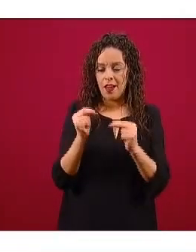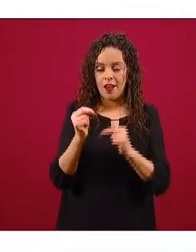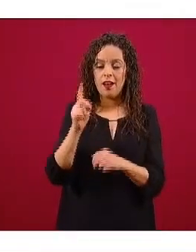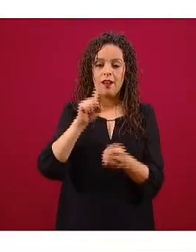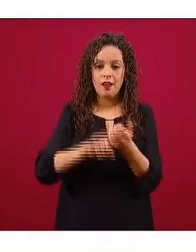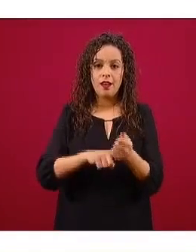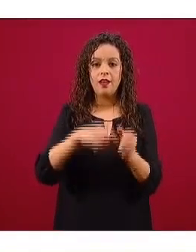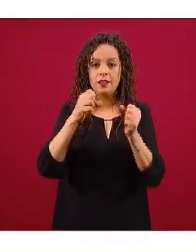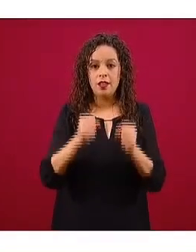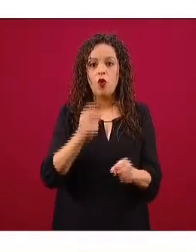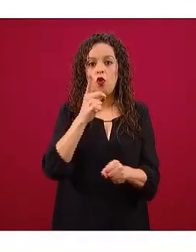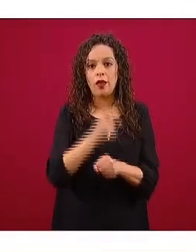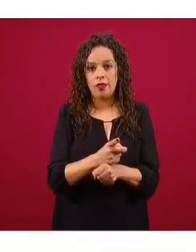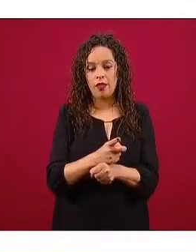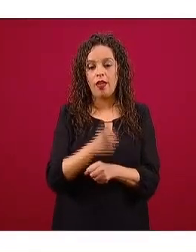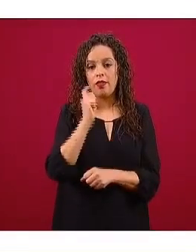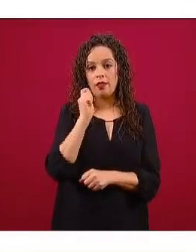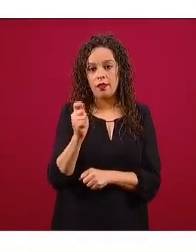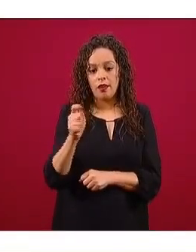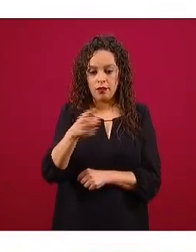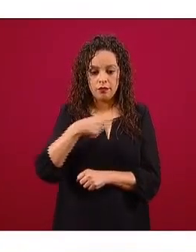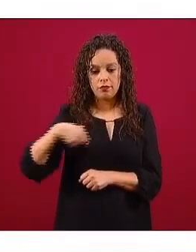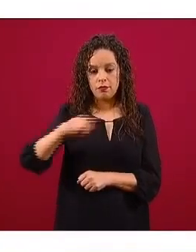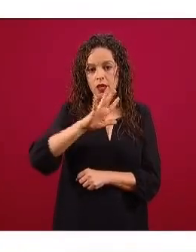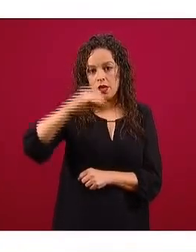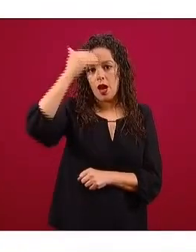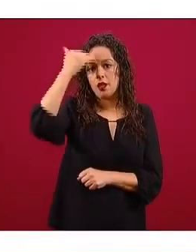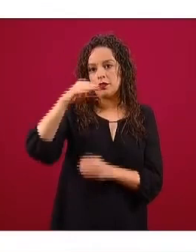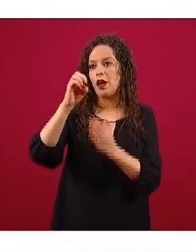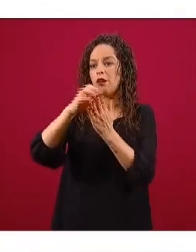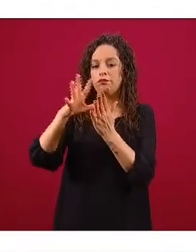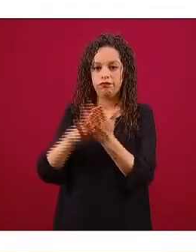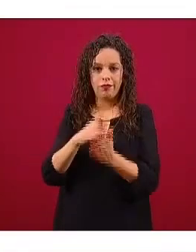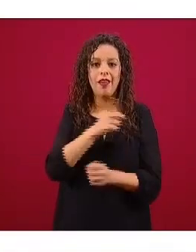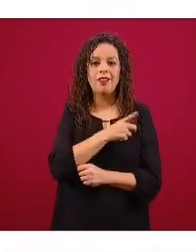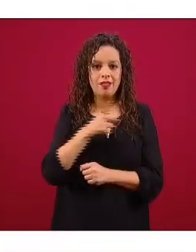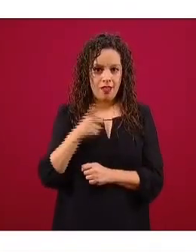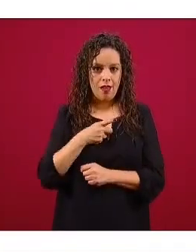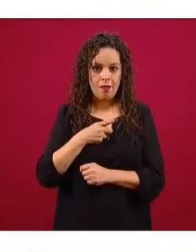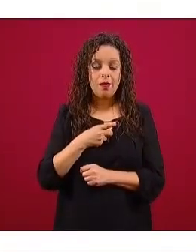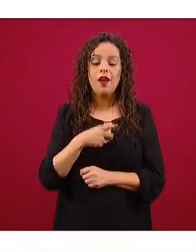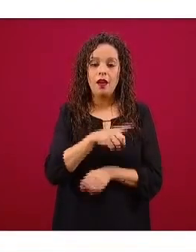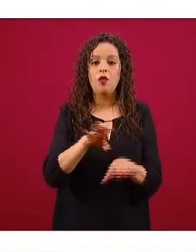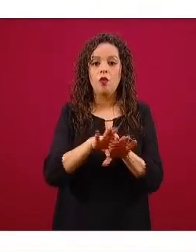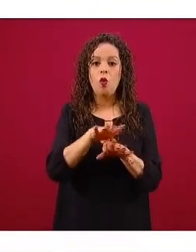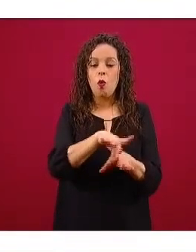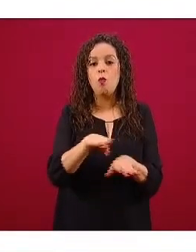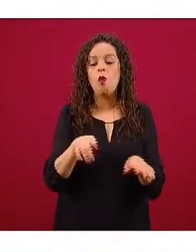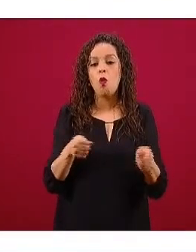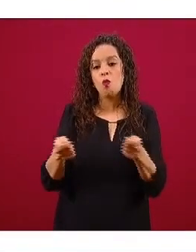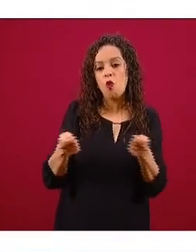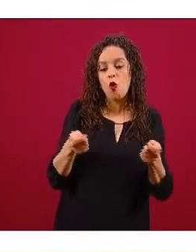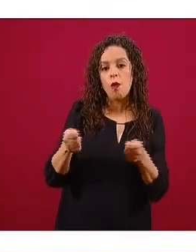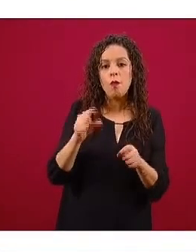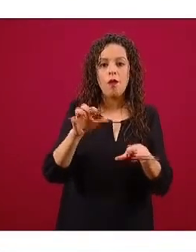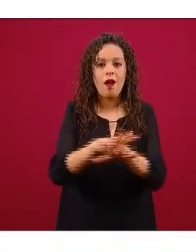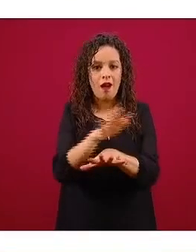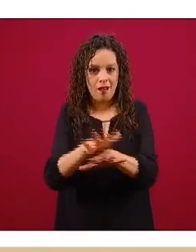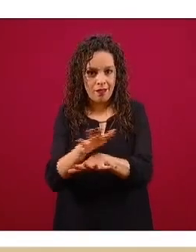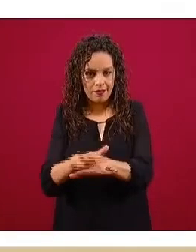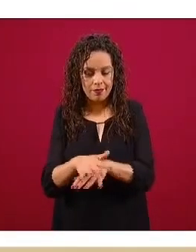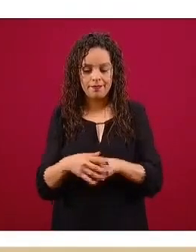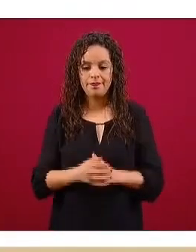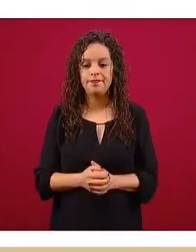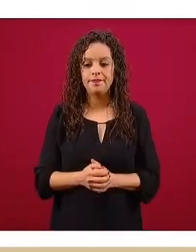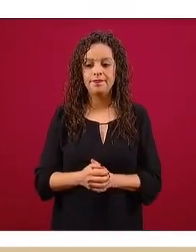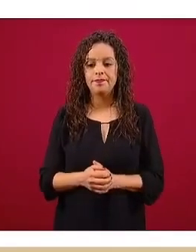seguridad del que estamos hablando, y vamos a ver cómo se empiezan a mover entre ellas. Veamos la